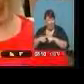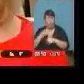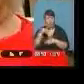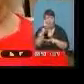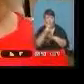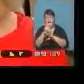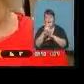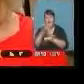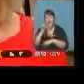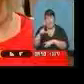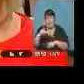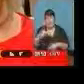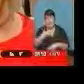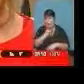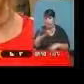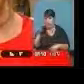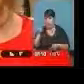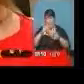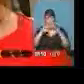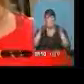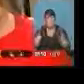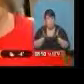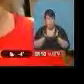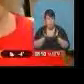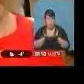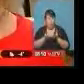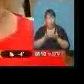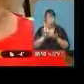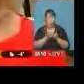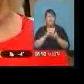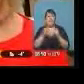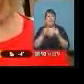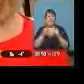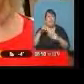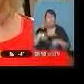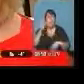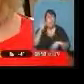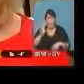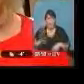referentes sociales del mundo acerca de lo que sucede hoy en Venezuela, ¿no?